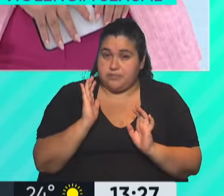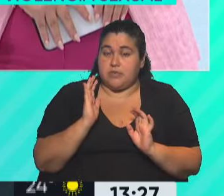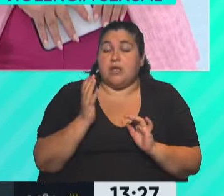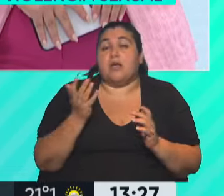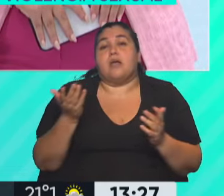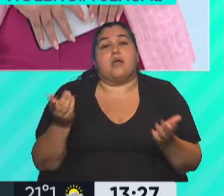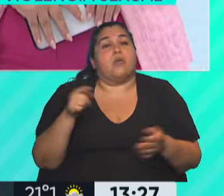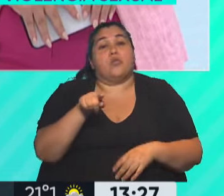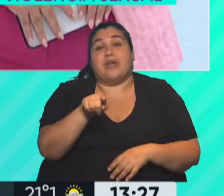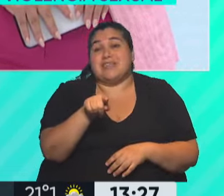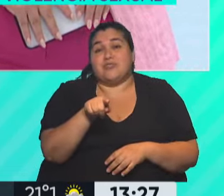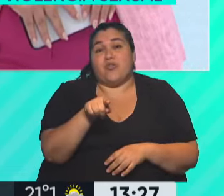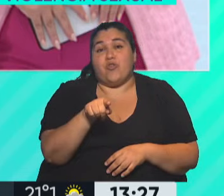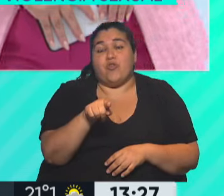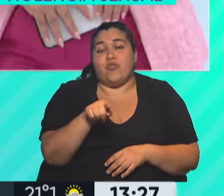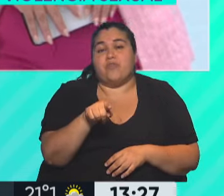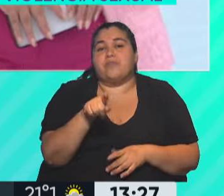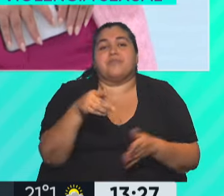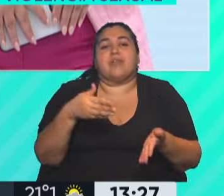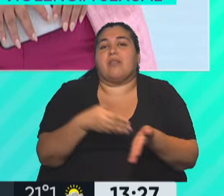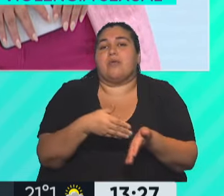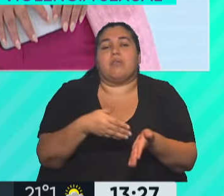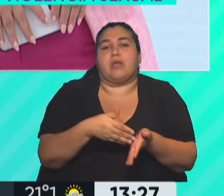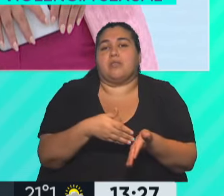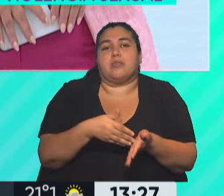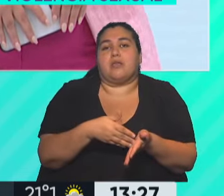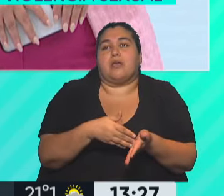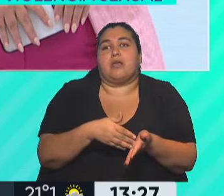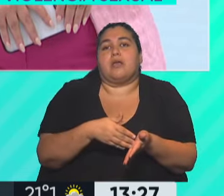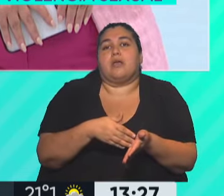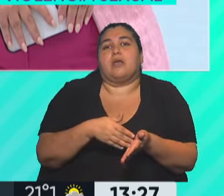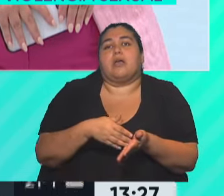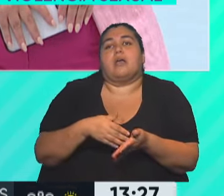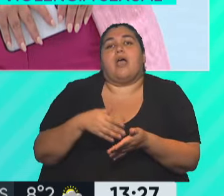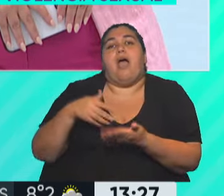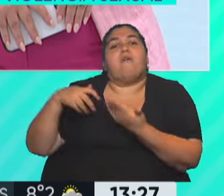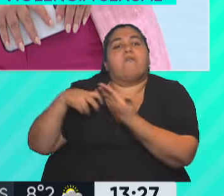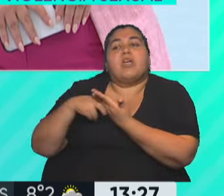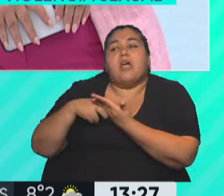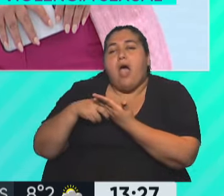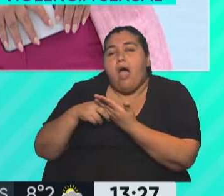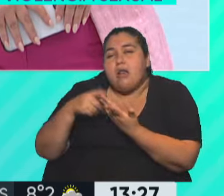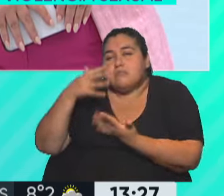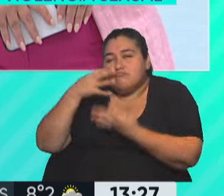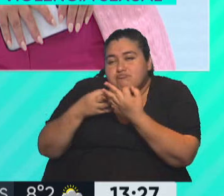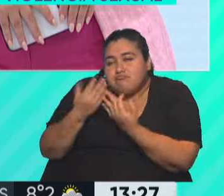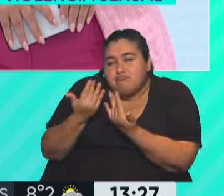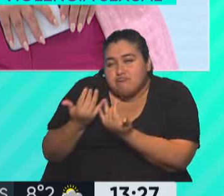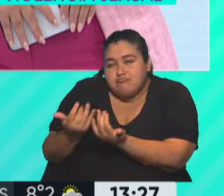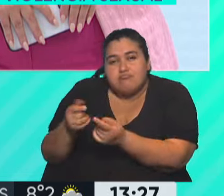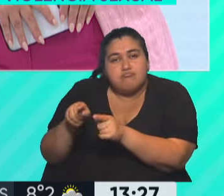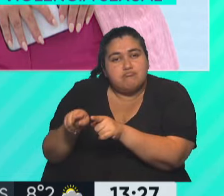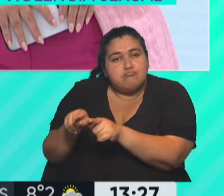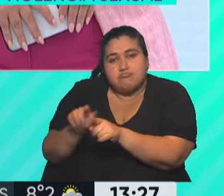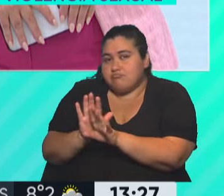Bueno, eso depende de lo que interprete la señora fiscal, sí, de esa audiencia